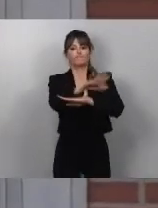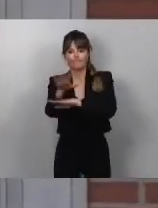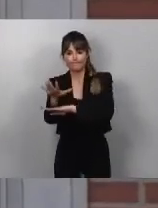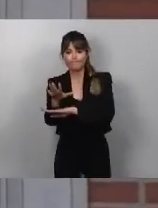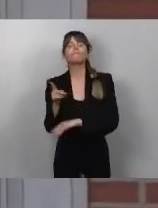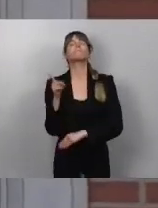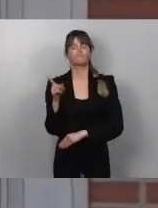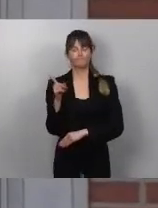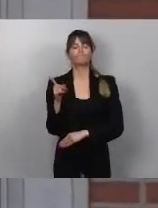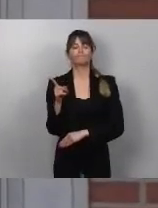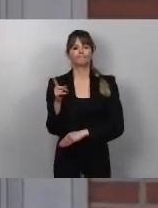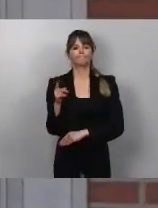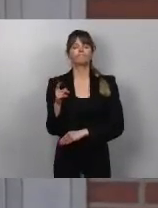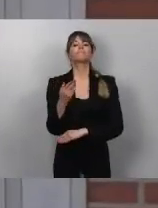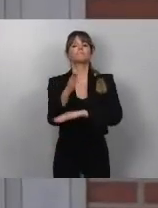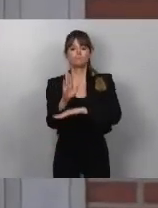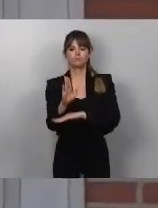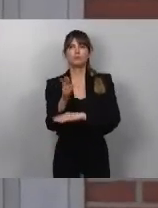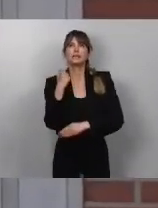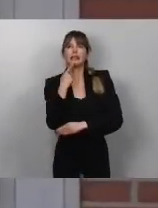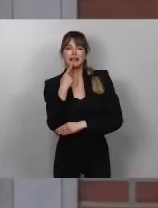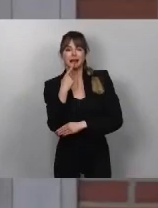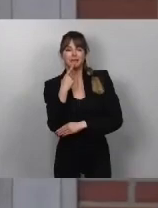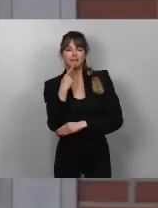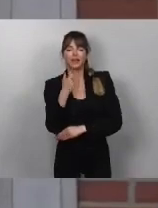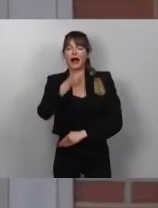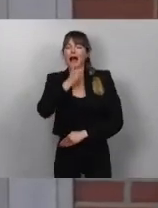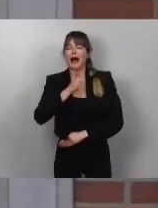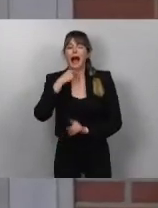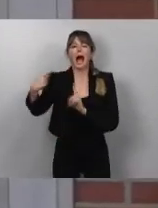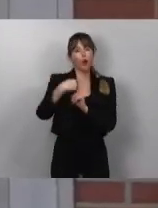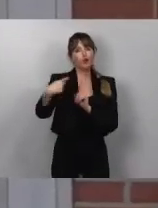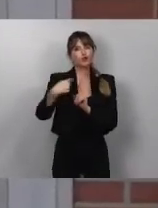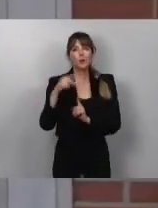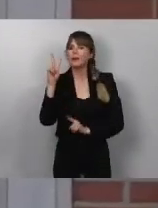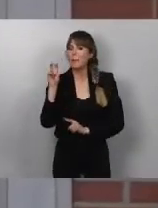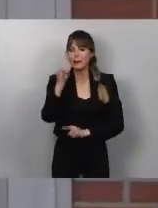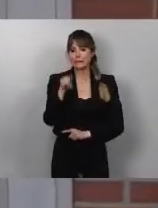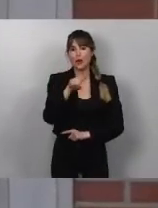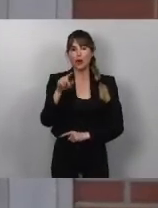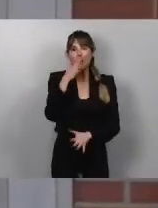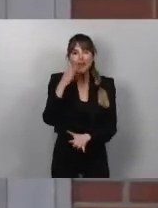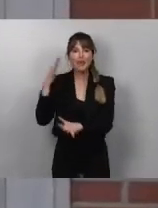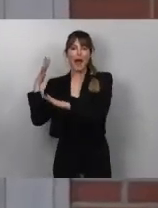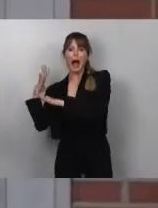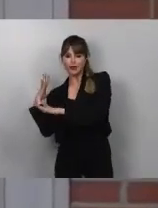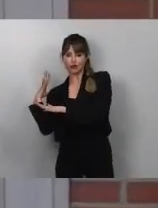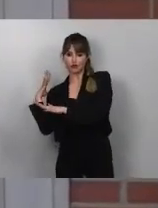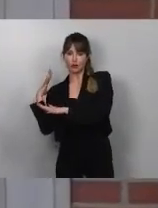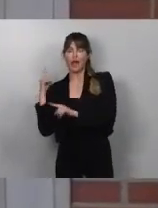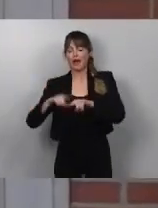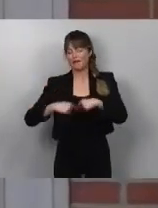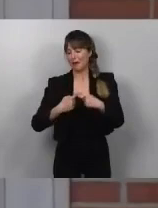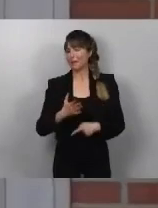ella les planteaba si merecía la pena soportar el acoso que desde hace 10 años sufre mi